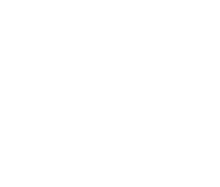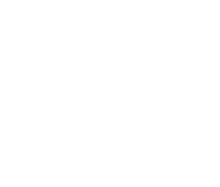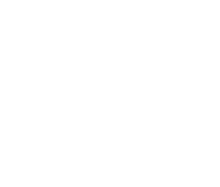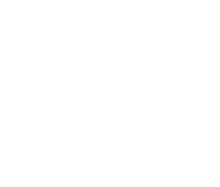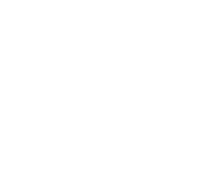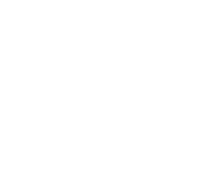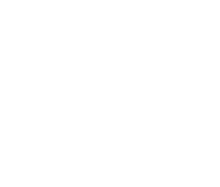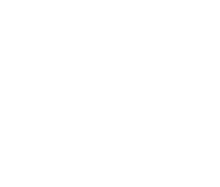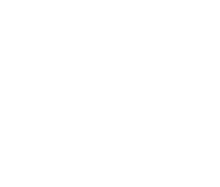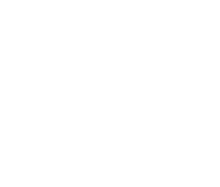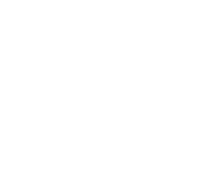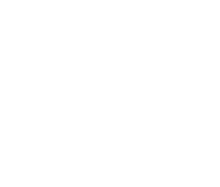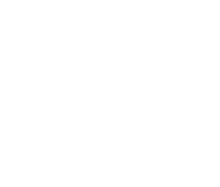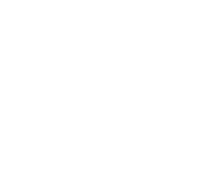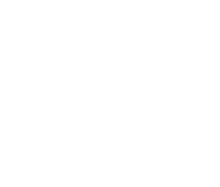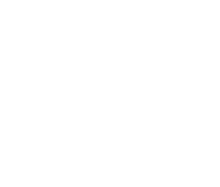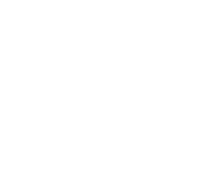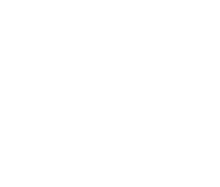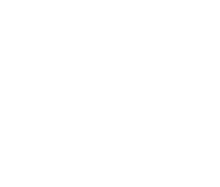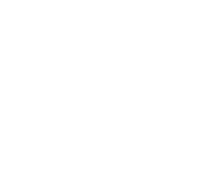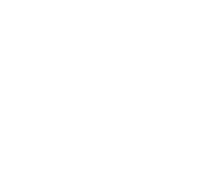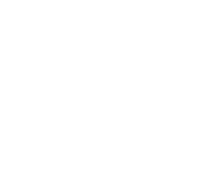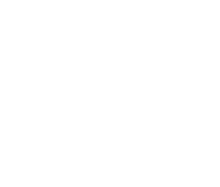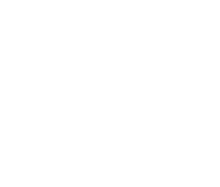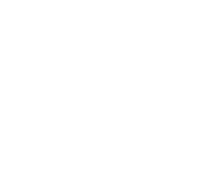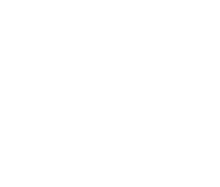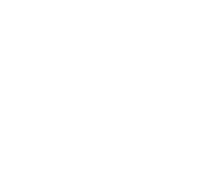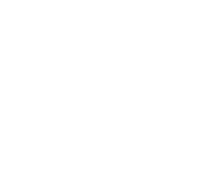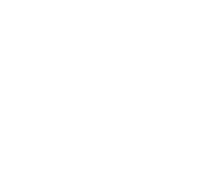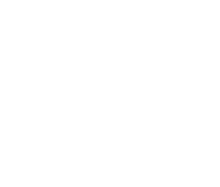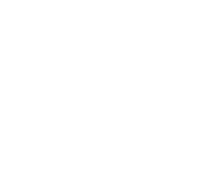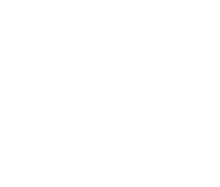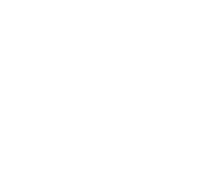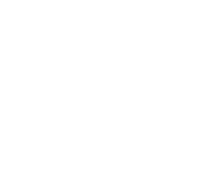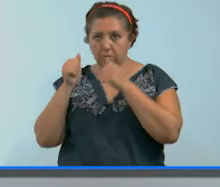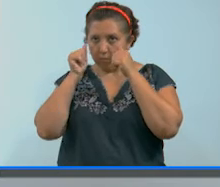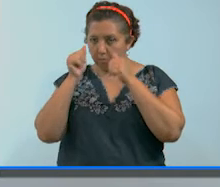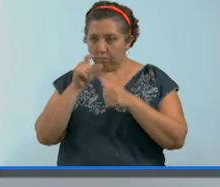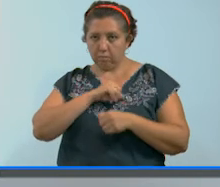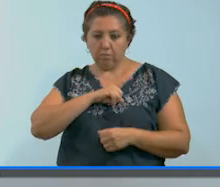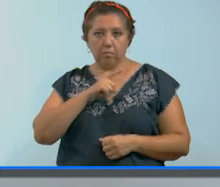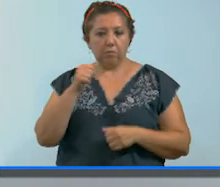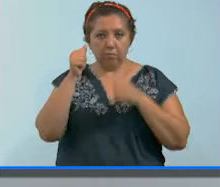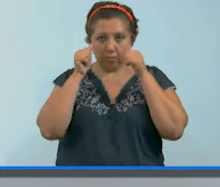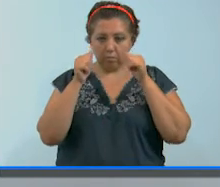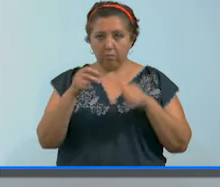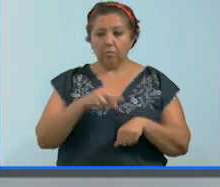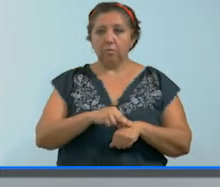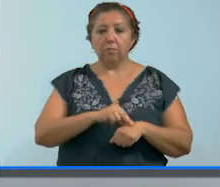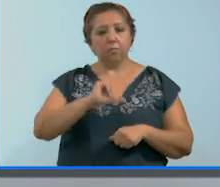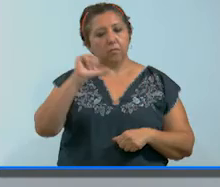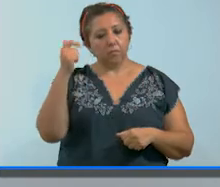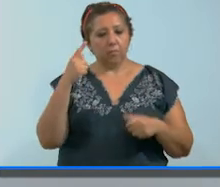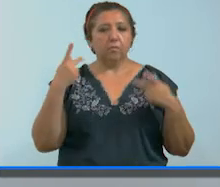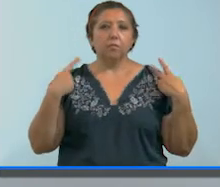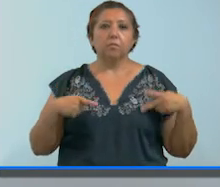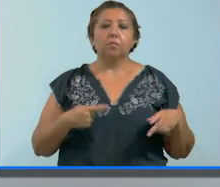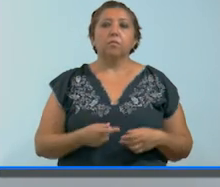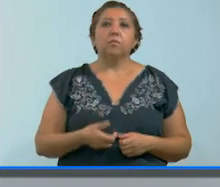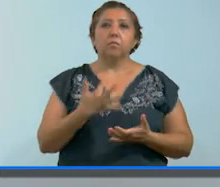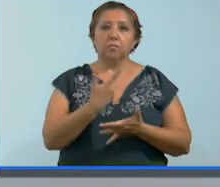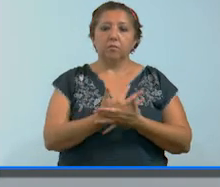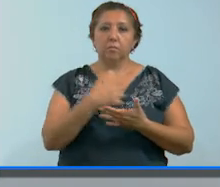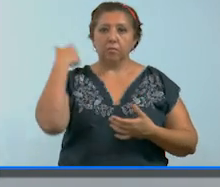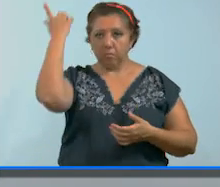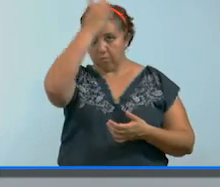leves 632 de los casos confirmados están hospitalizados y en aislamiento total hay otros pacientes hospitalizados a la